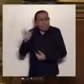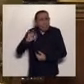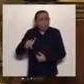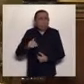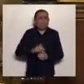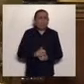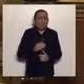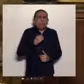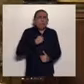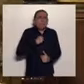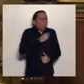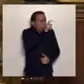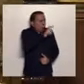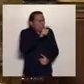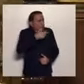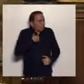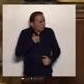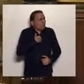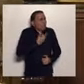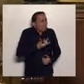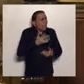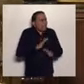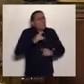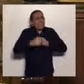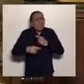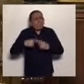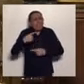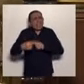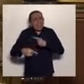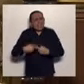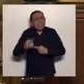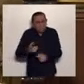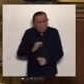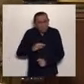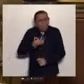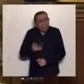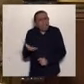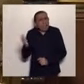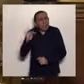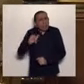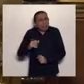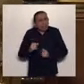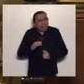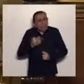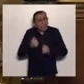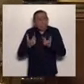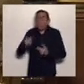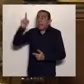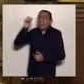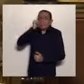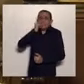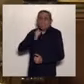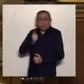cotidiano. Las vocaciones tienden a esto, a generar y regenerar la vida cada día. El